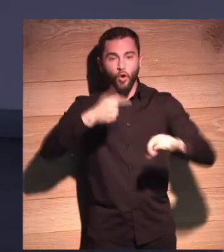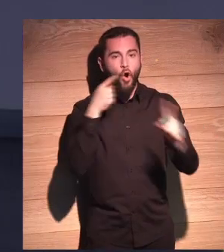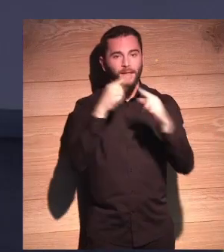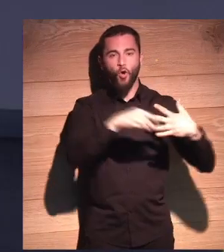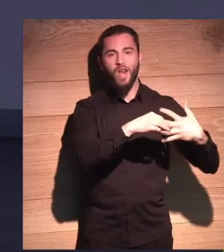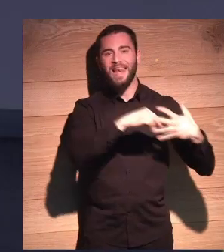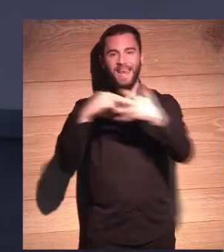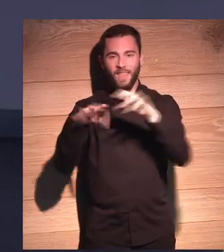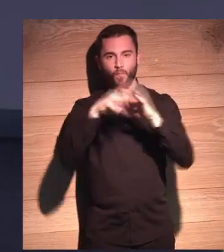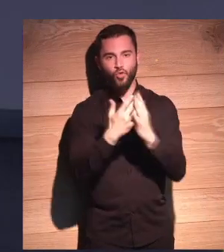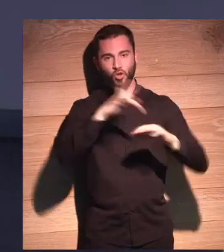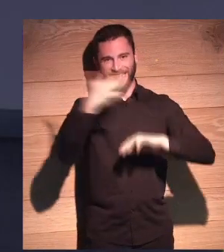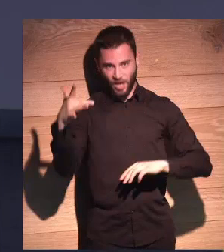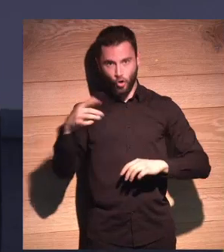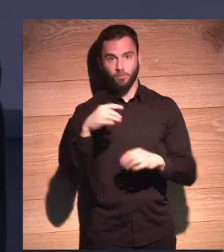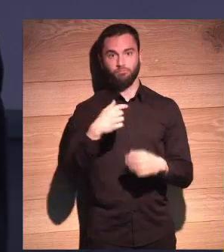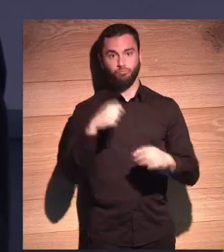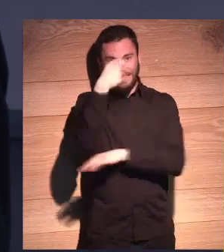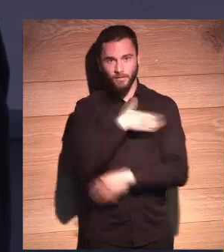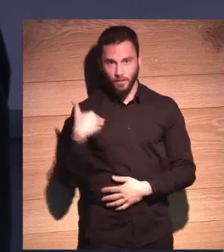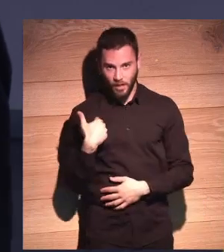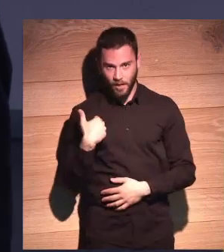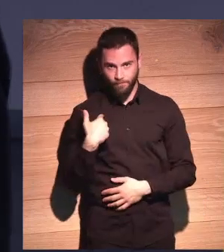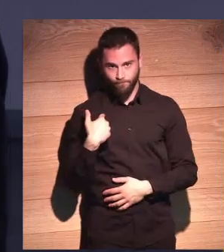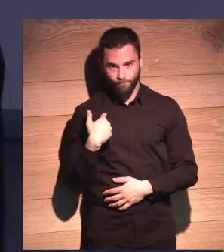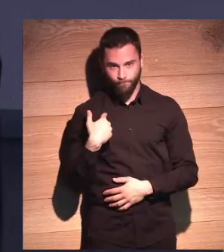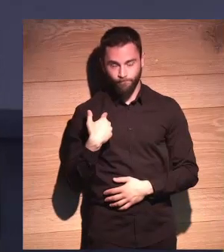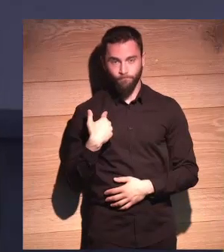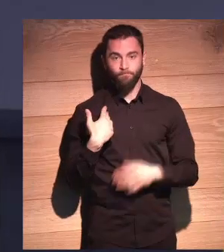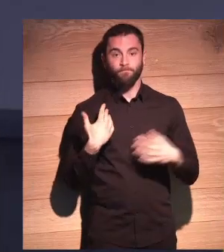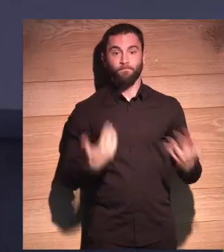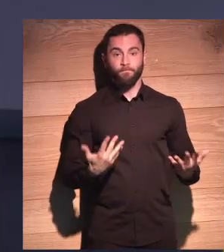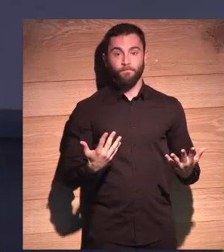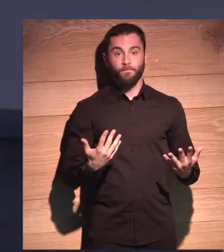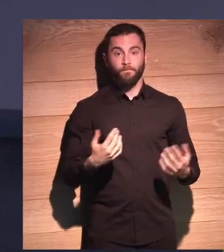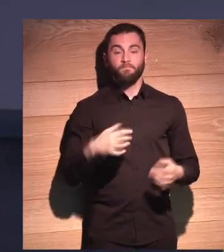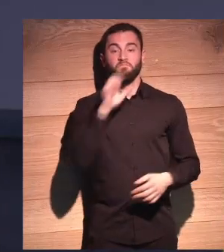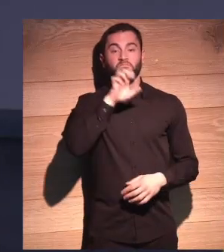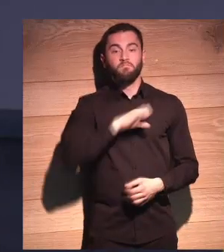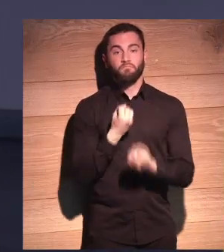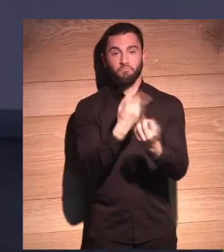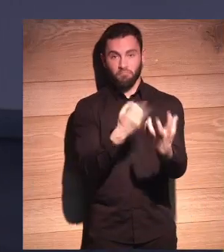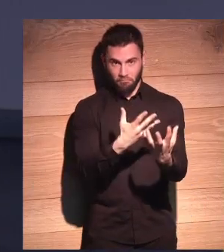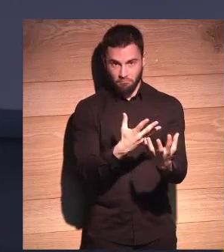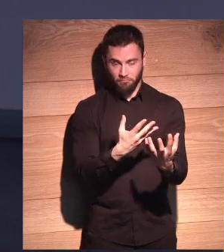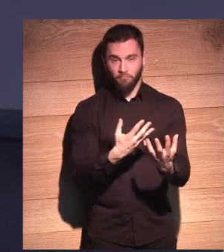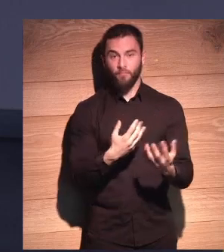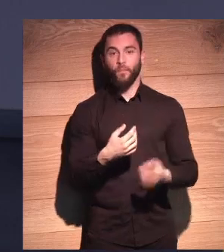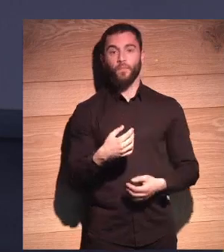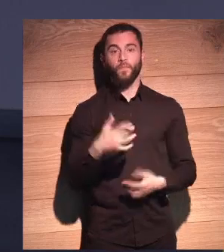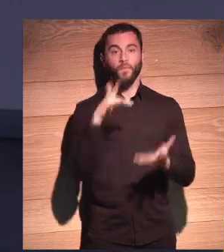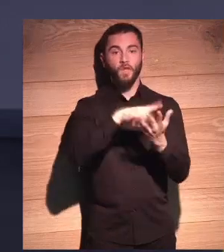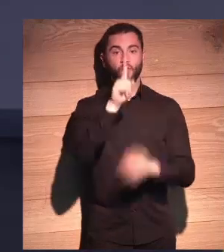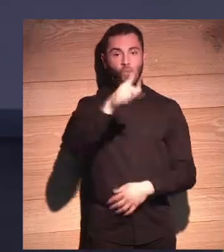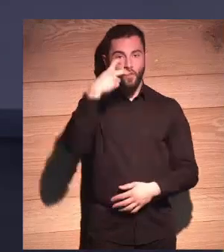los líderes en el mundo tecnológico digital. Y os voy a contar una anécdota. 1 de